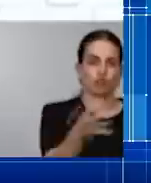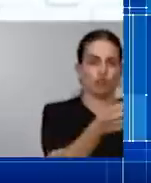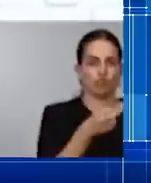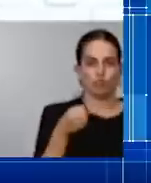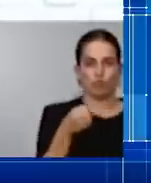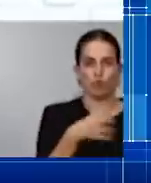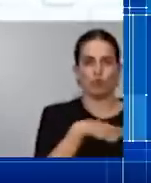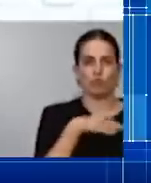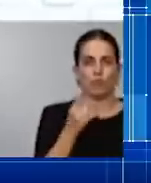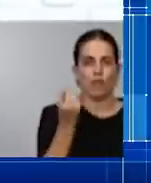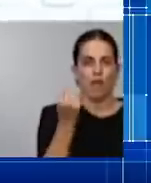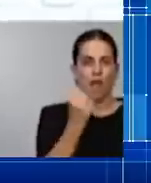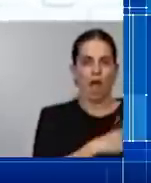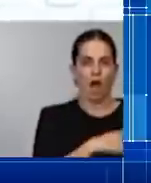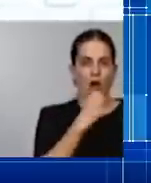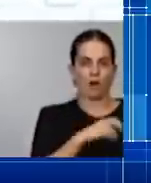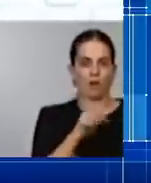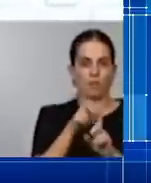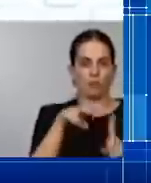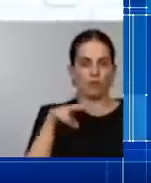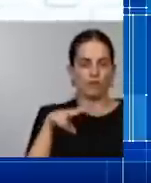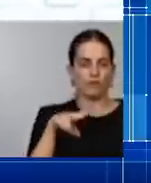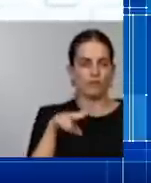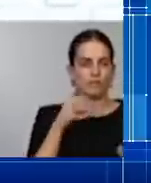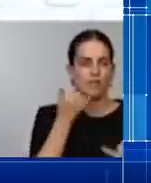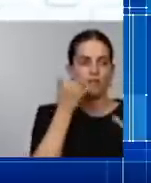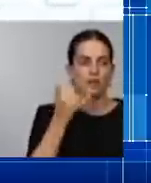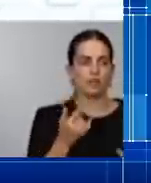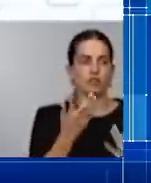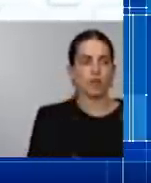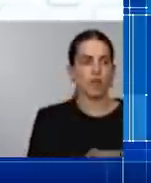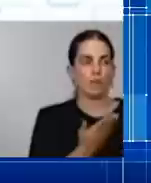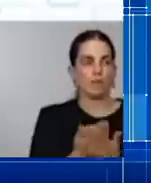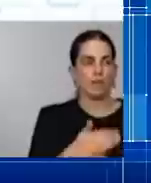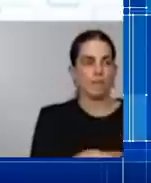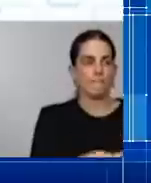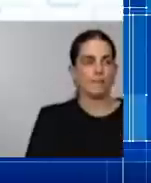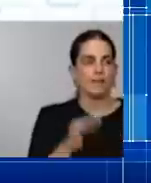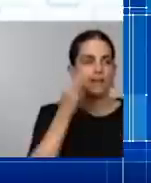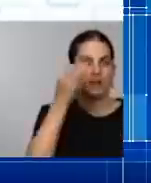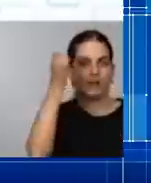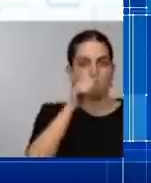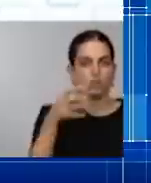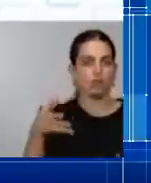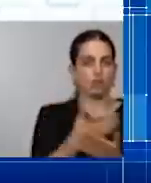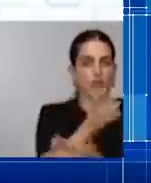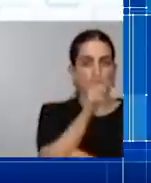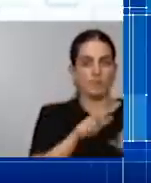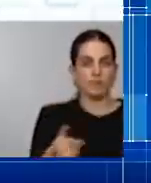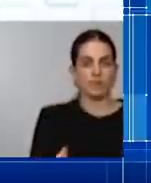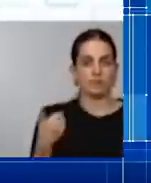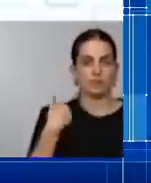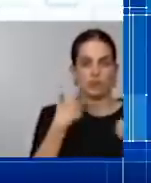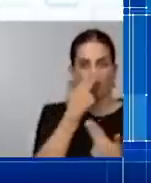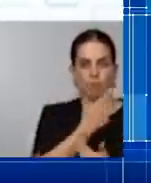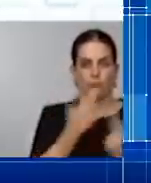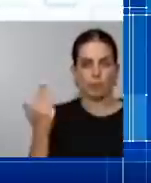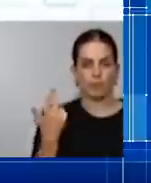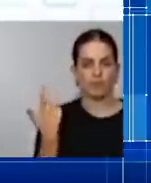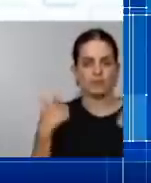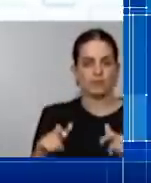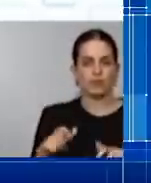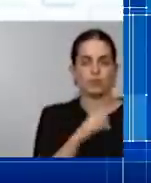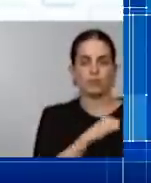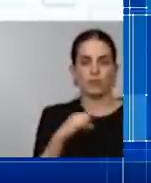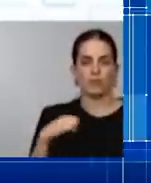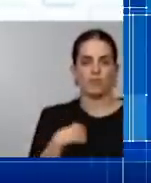punto de vista energético y he pedido pues, a los ministros y ministras y a todos los responsables públicos, me gustaría también, y al sector privado, si